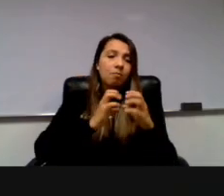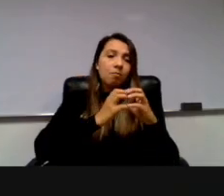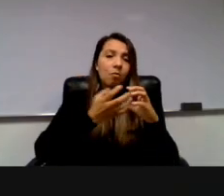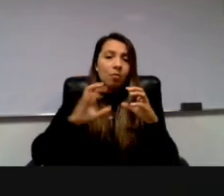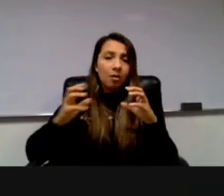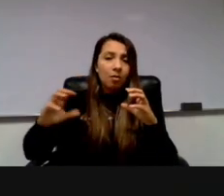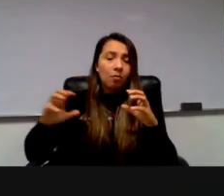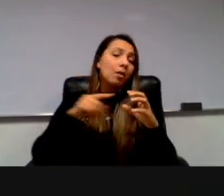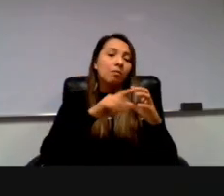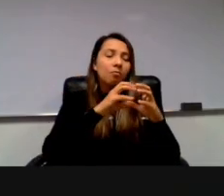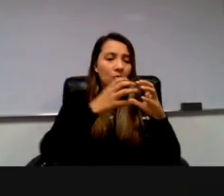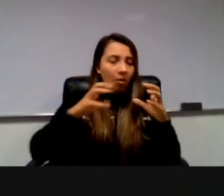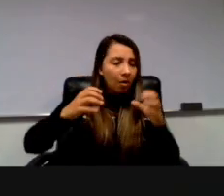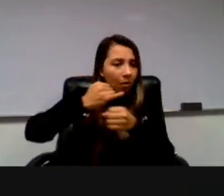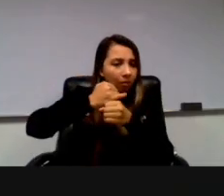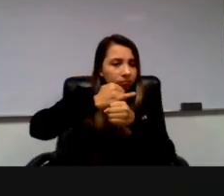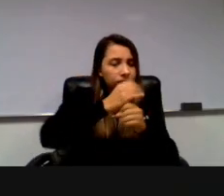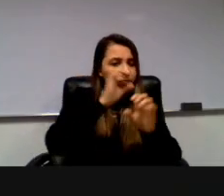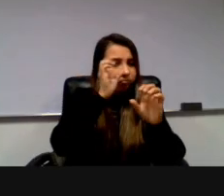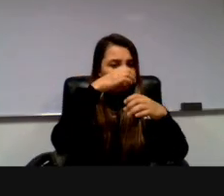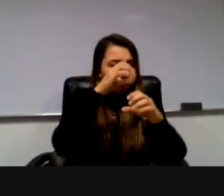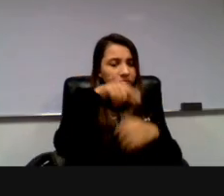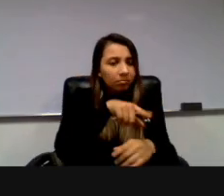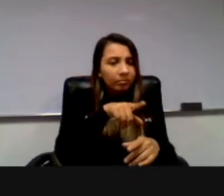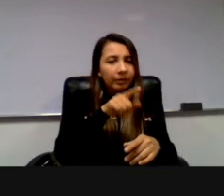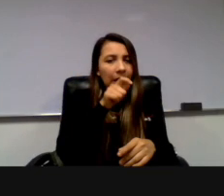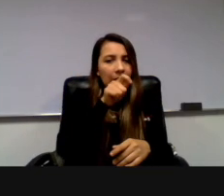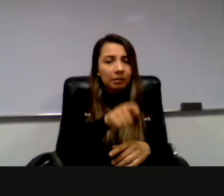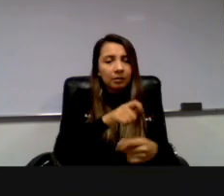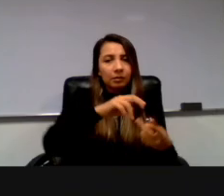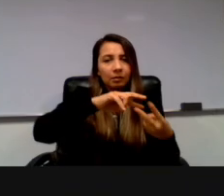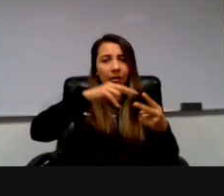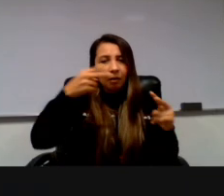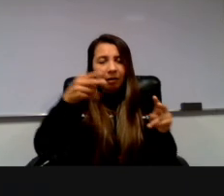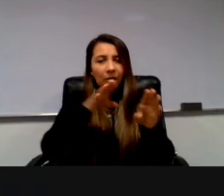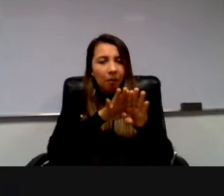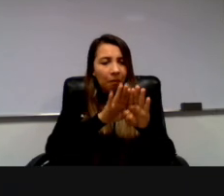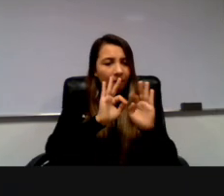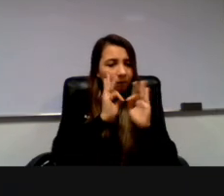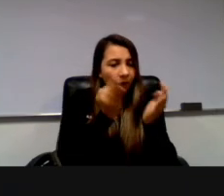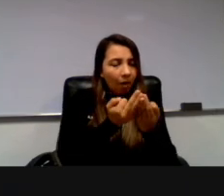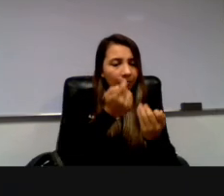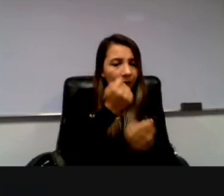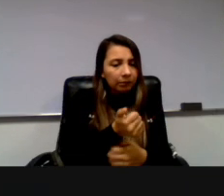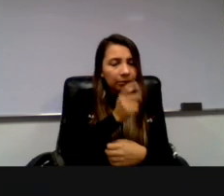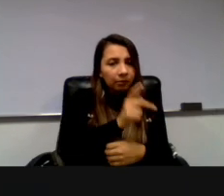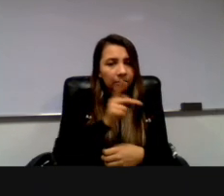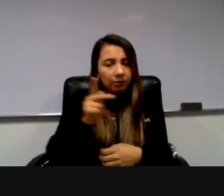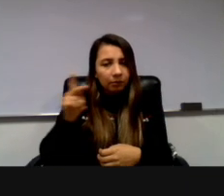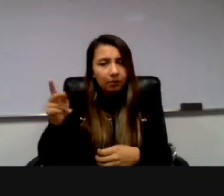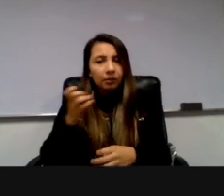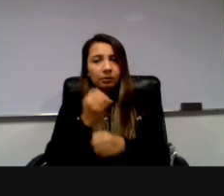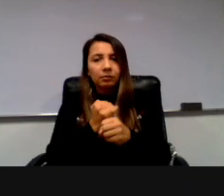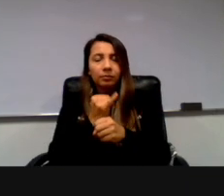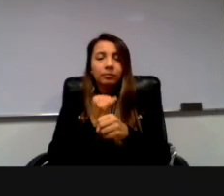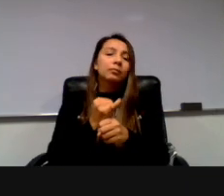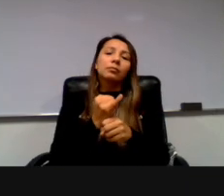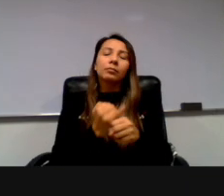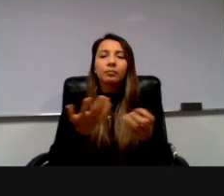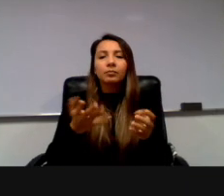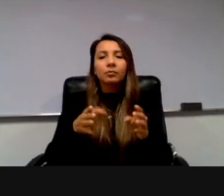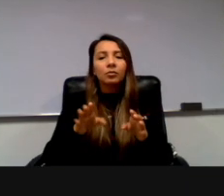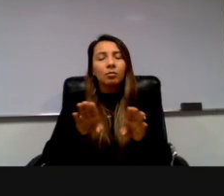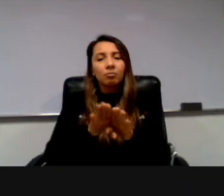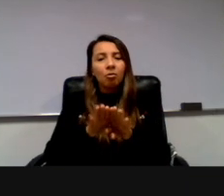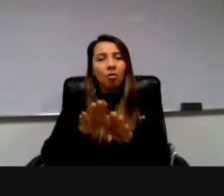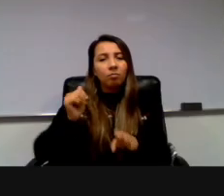genes y qué características tenía el ancestro común universal. Pero, ¿cuándo surge la idea del ancestro común?